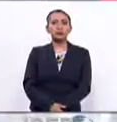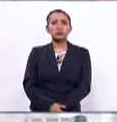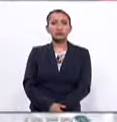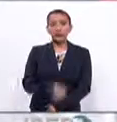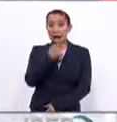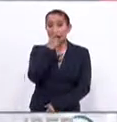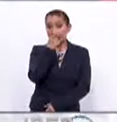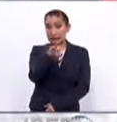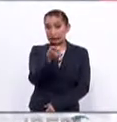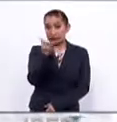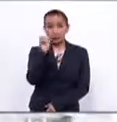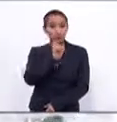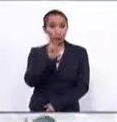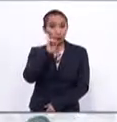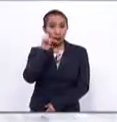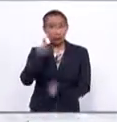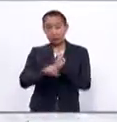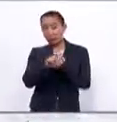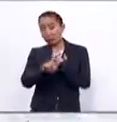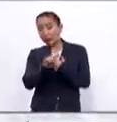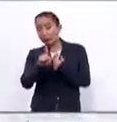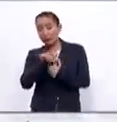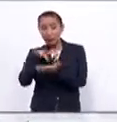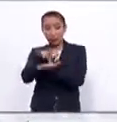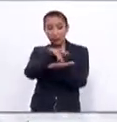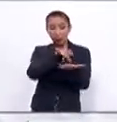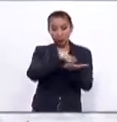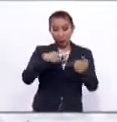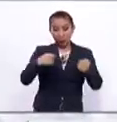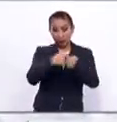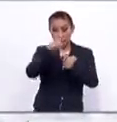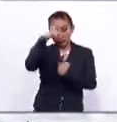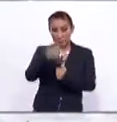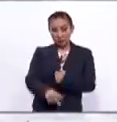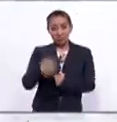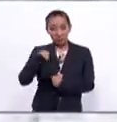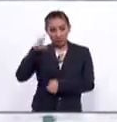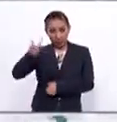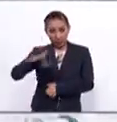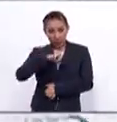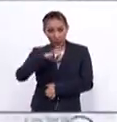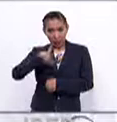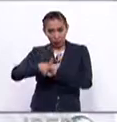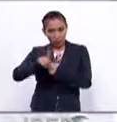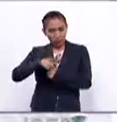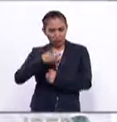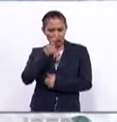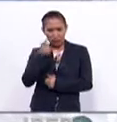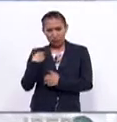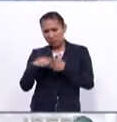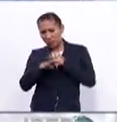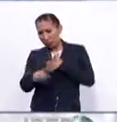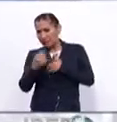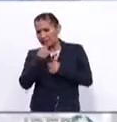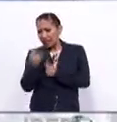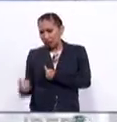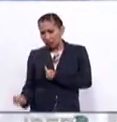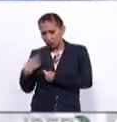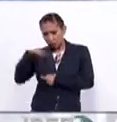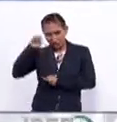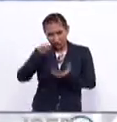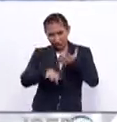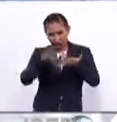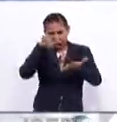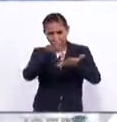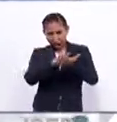Y afirmó que la crisis humanitaria en la frontera con México es real y negó que migrantes menores de edad sean